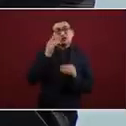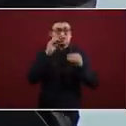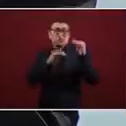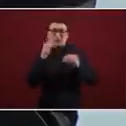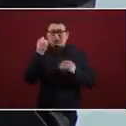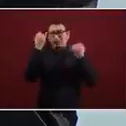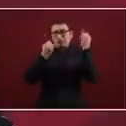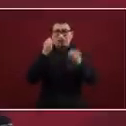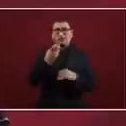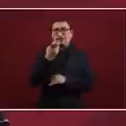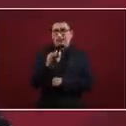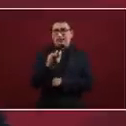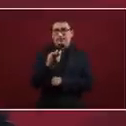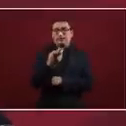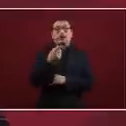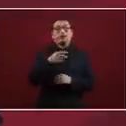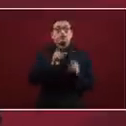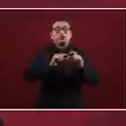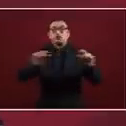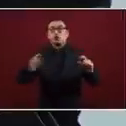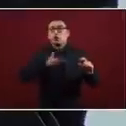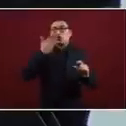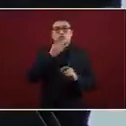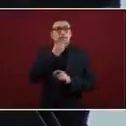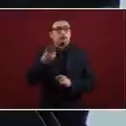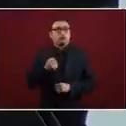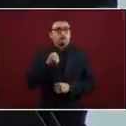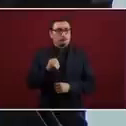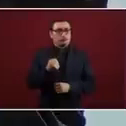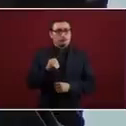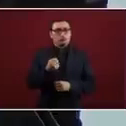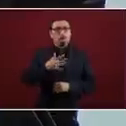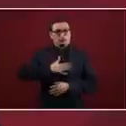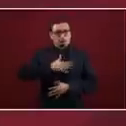De ahí surgió una frase fuertísima que la voy a decir